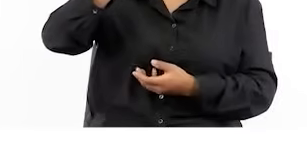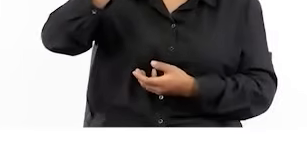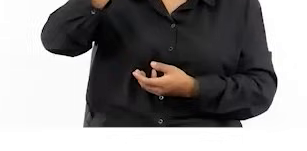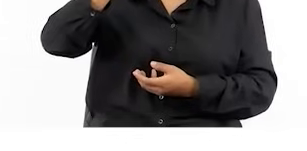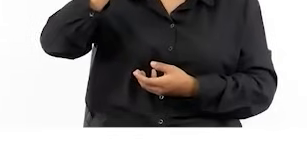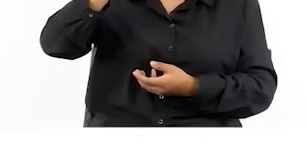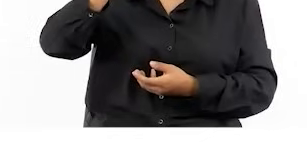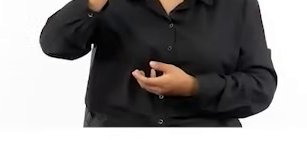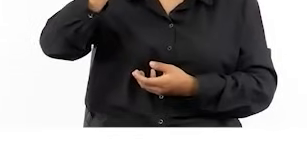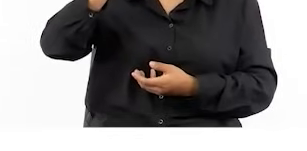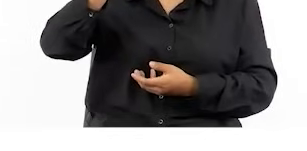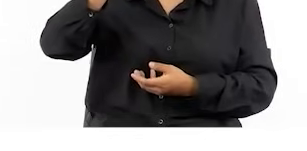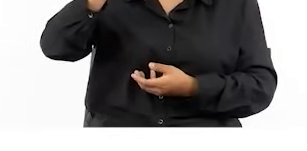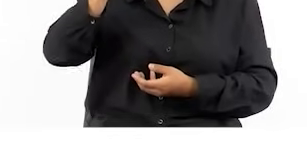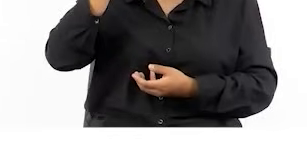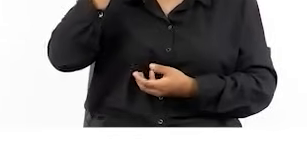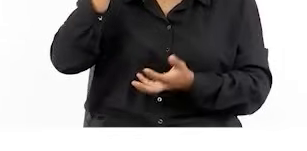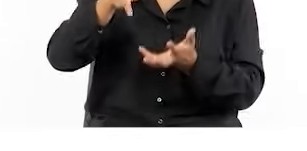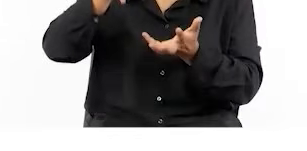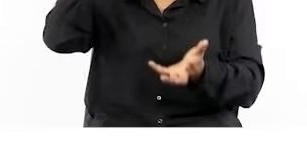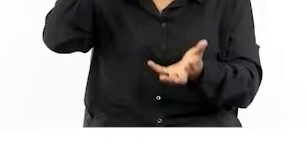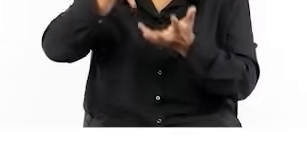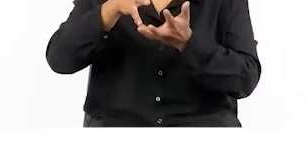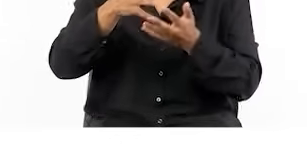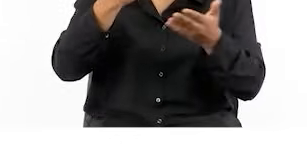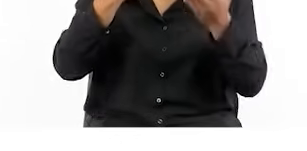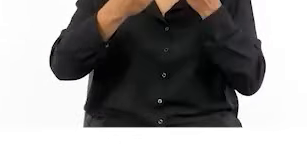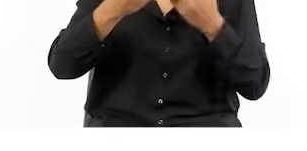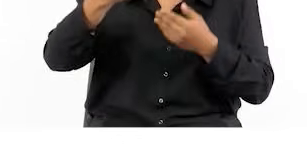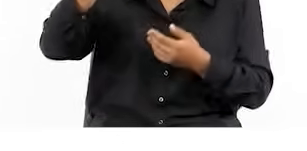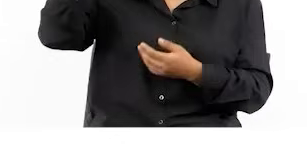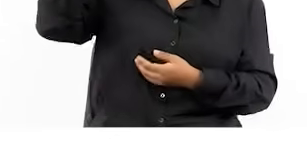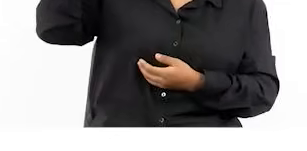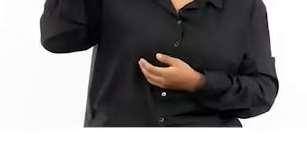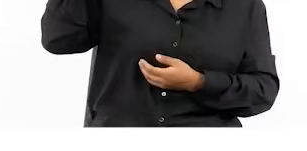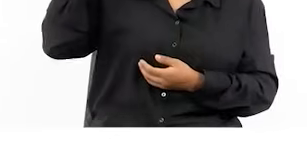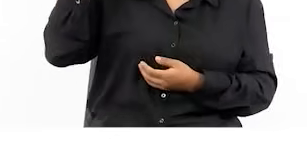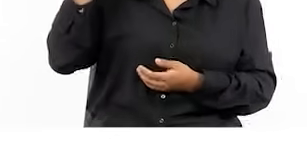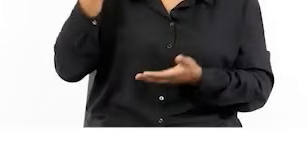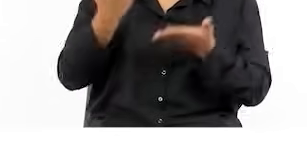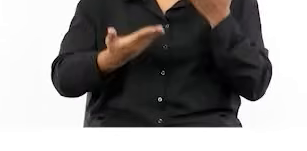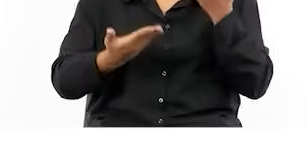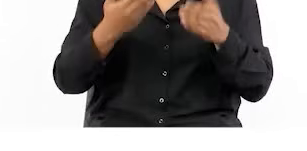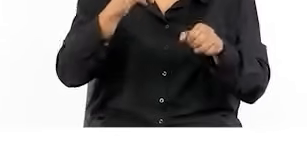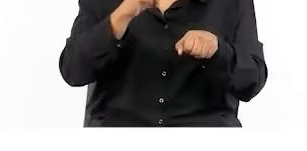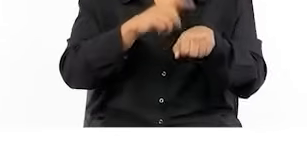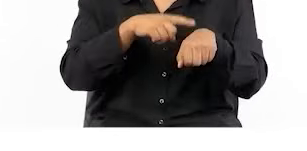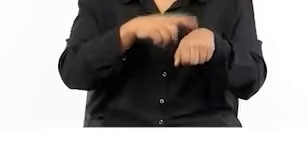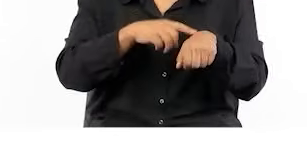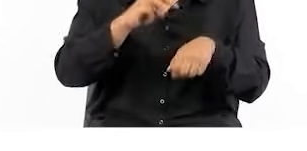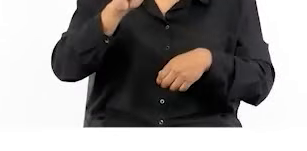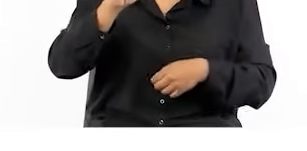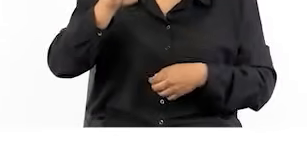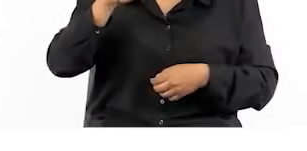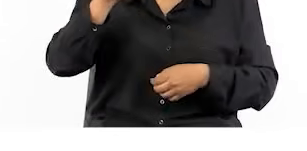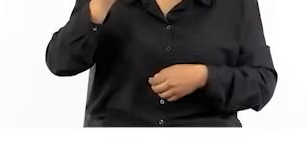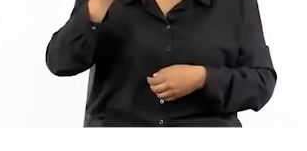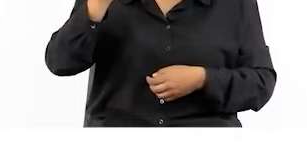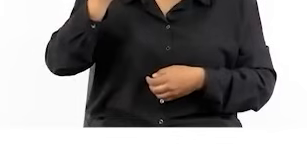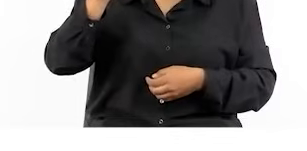dinosaurios, a nuestros estudiantes podría llamarles la atención, podemos destacar que existieron en la era